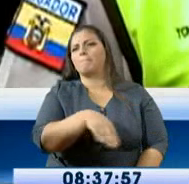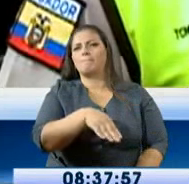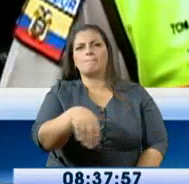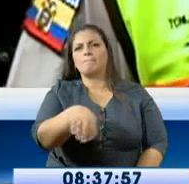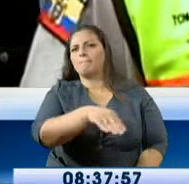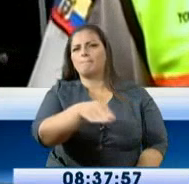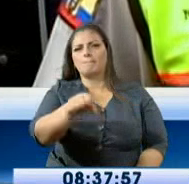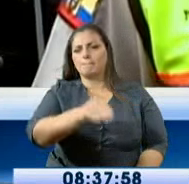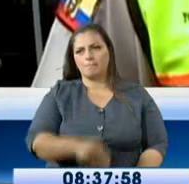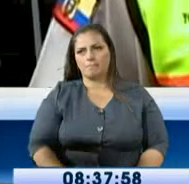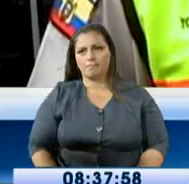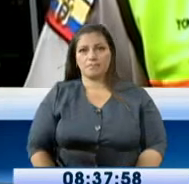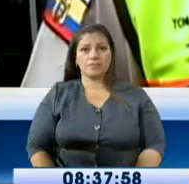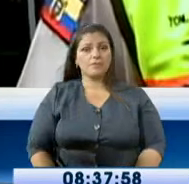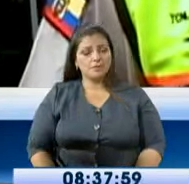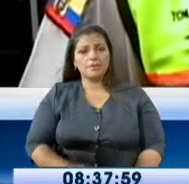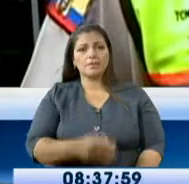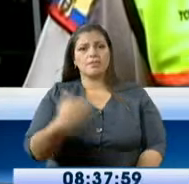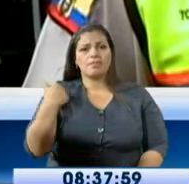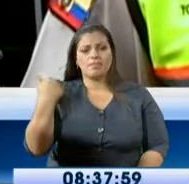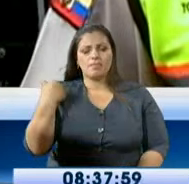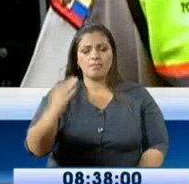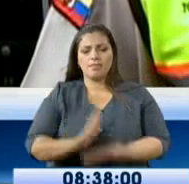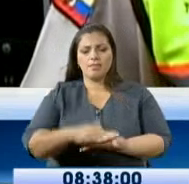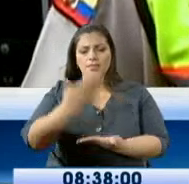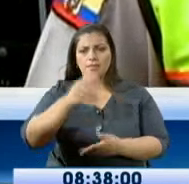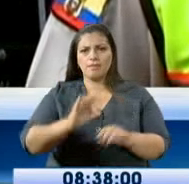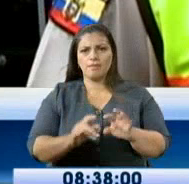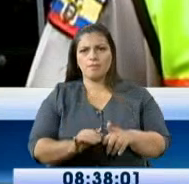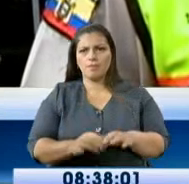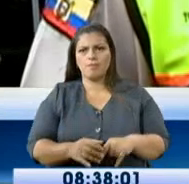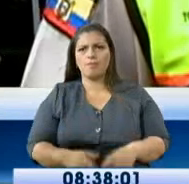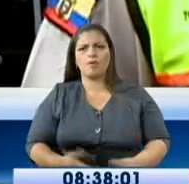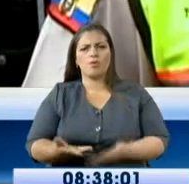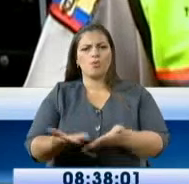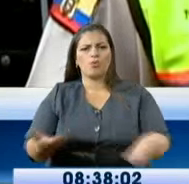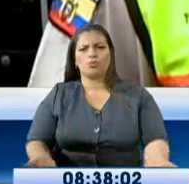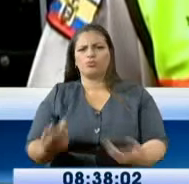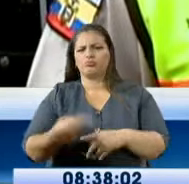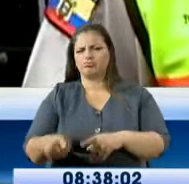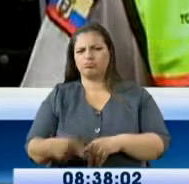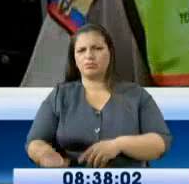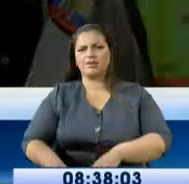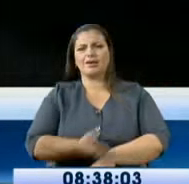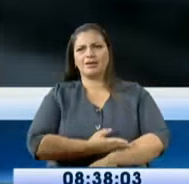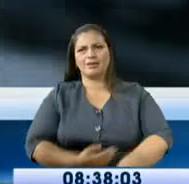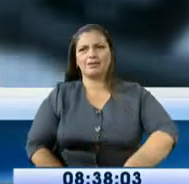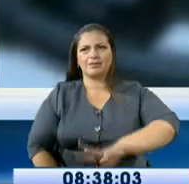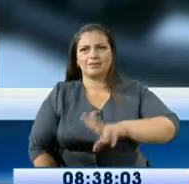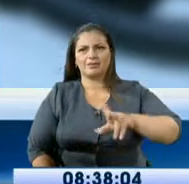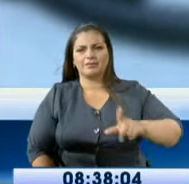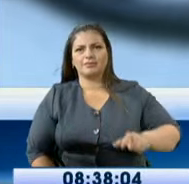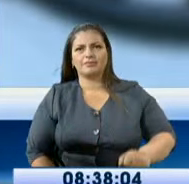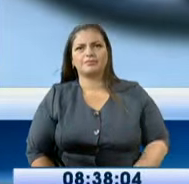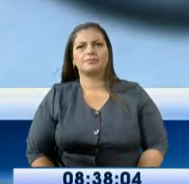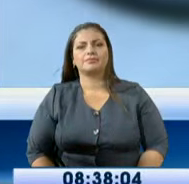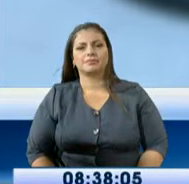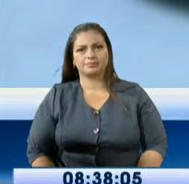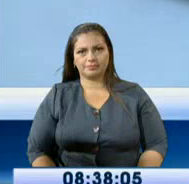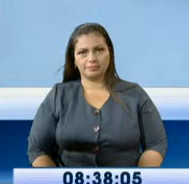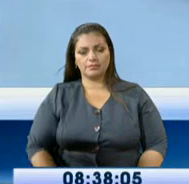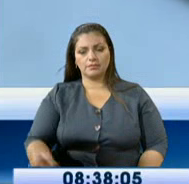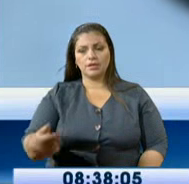de un robo que hicieron al interior de un vehículo que se encontraba transportando estos equipos electrónicos. La dueña de los equipos reconoció